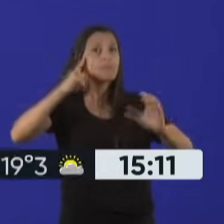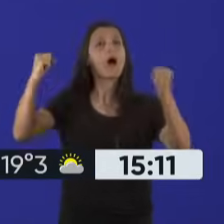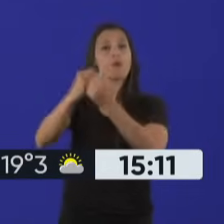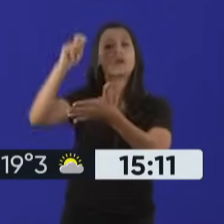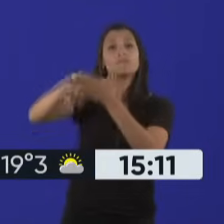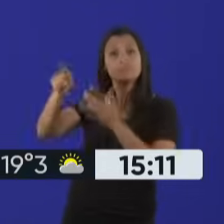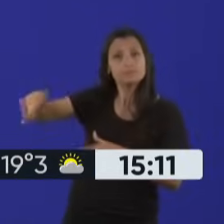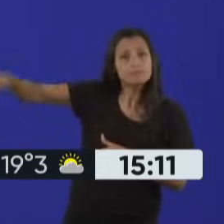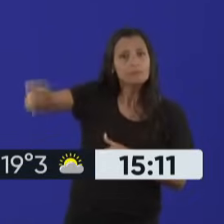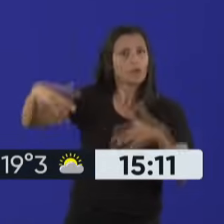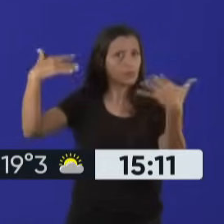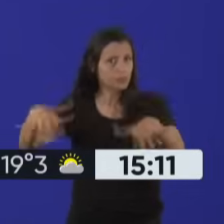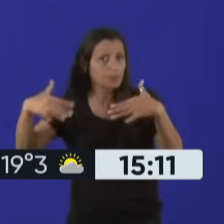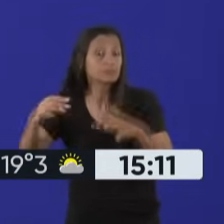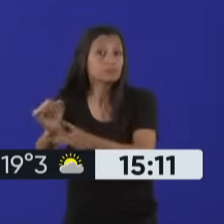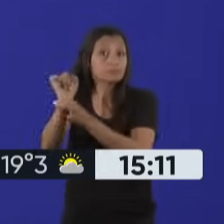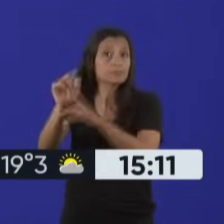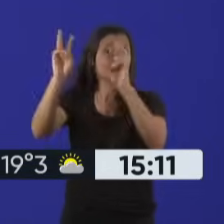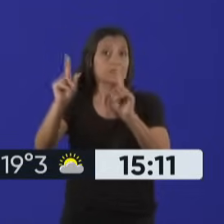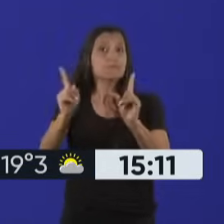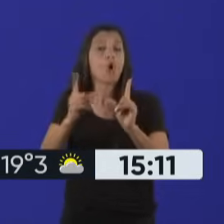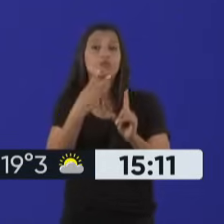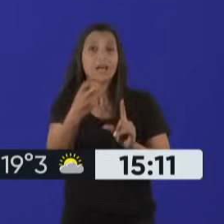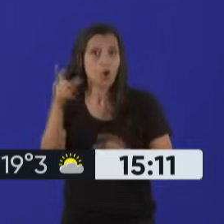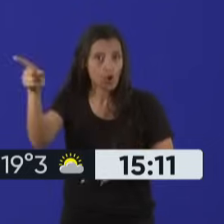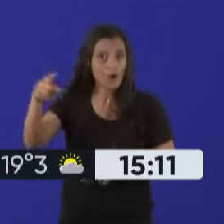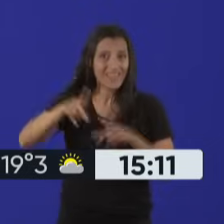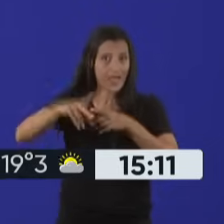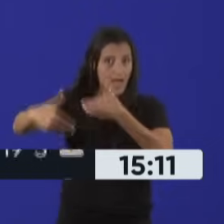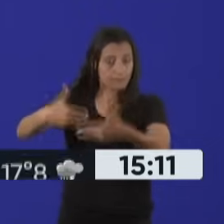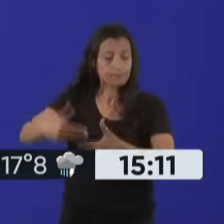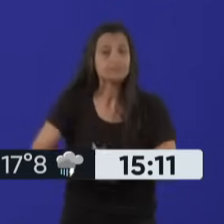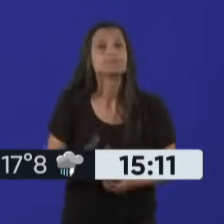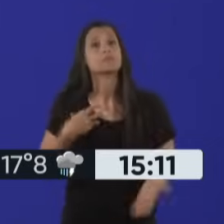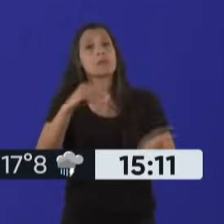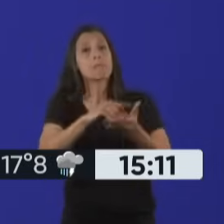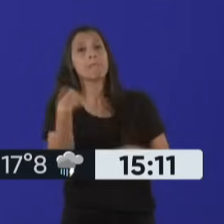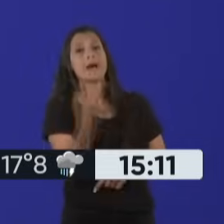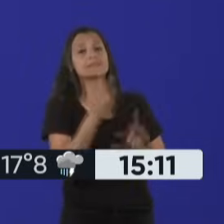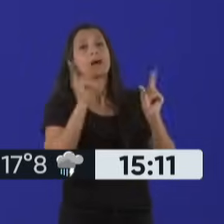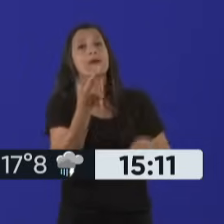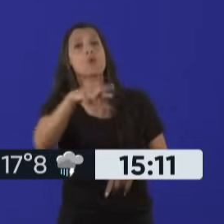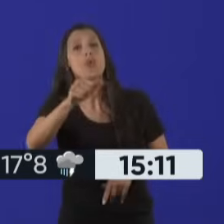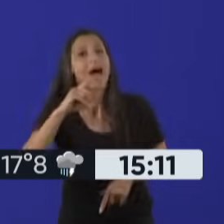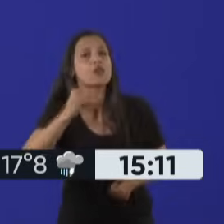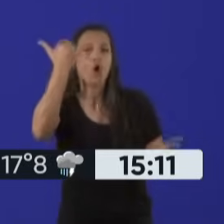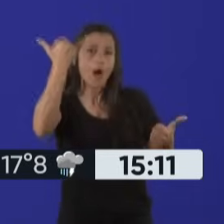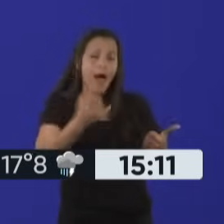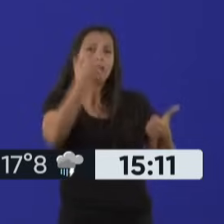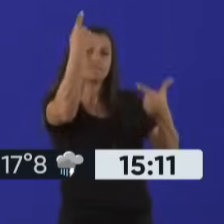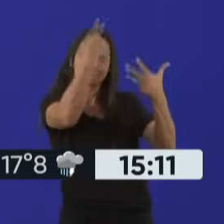productores de este tipo de tecnología. Y además tenemos el uranio, entonces estamos